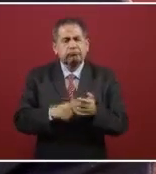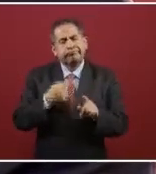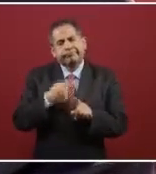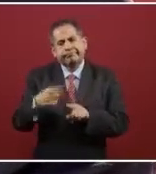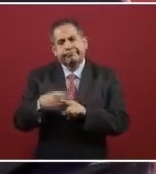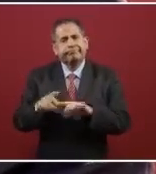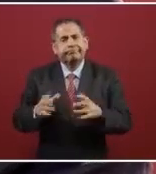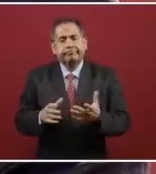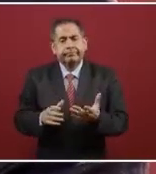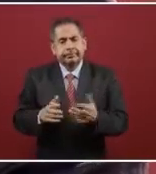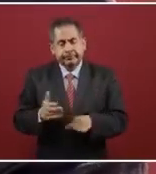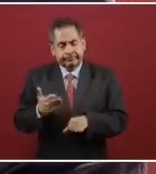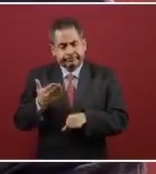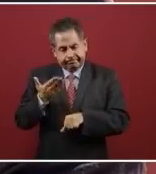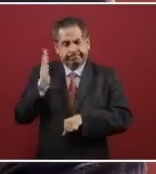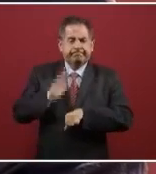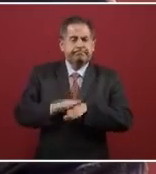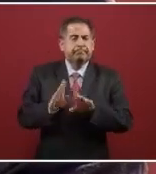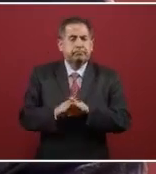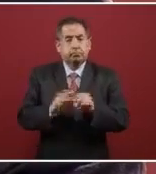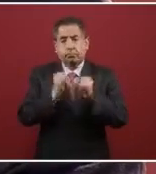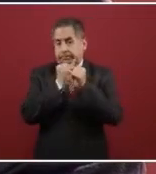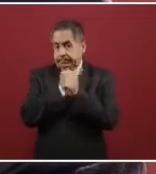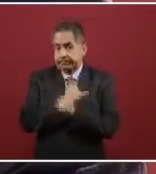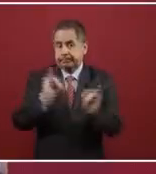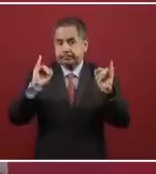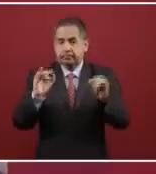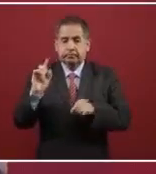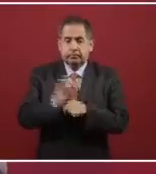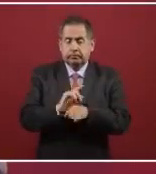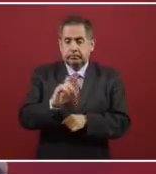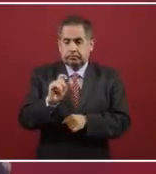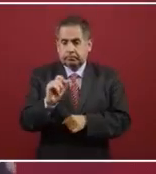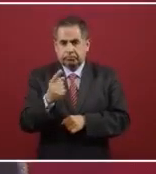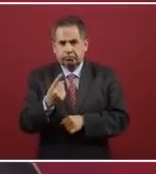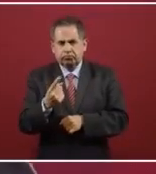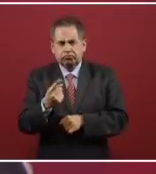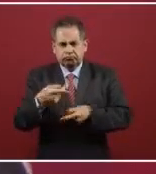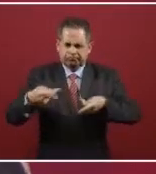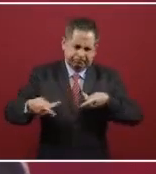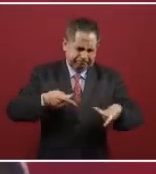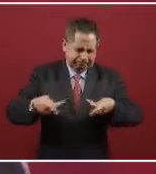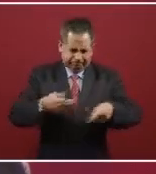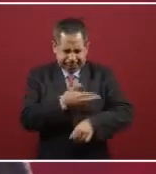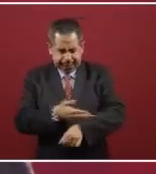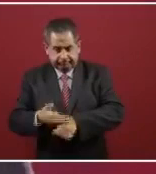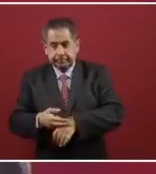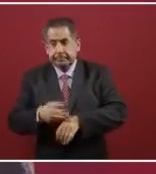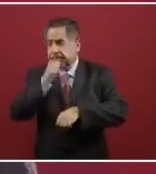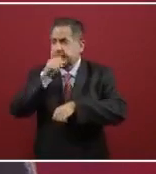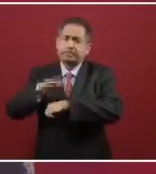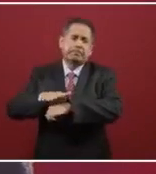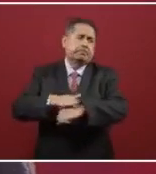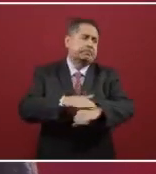toda la conmemoración de la independencia para el 21. Entonces vamos a llamar a participar